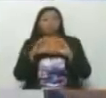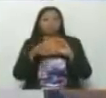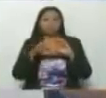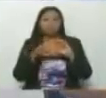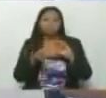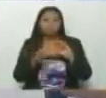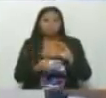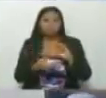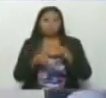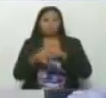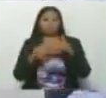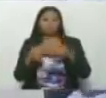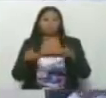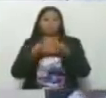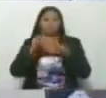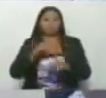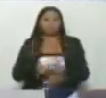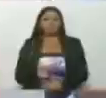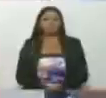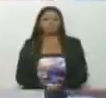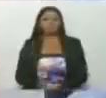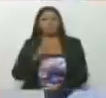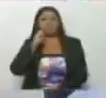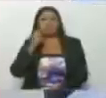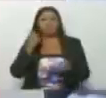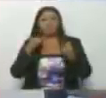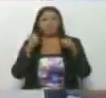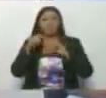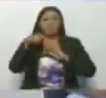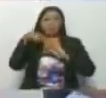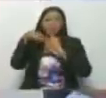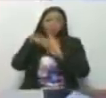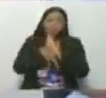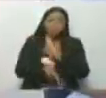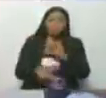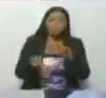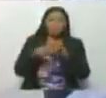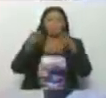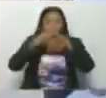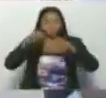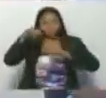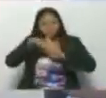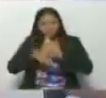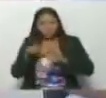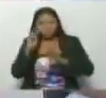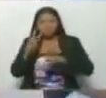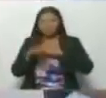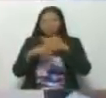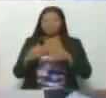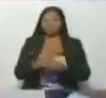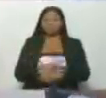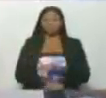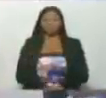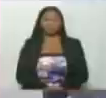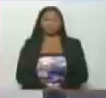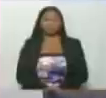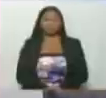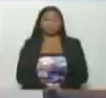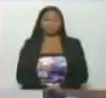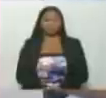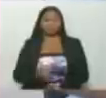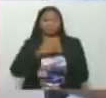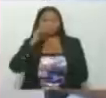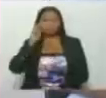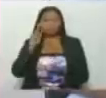falsas vitales este es un ejercicio de eso una profunda revisión se somete una crítica